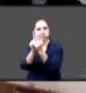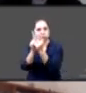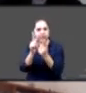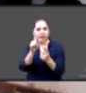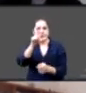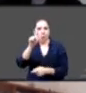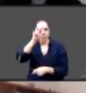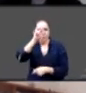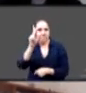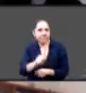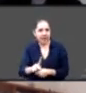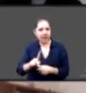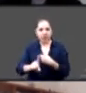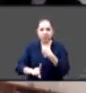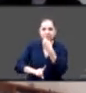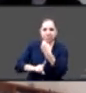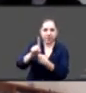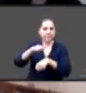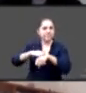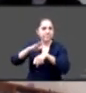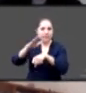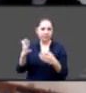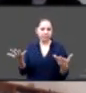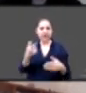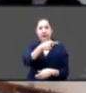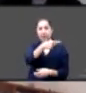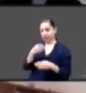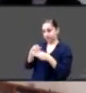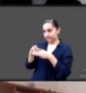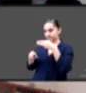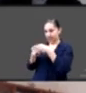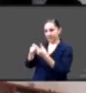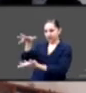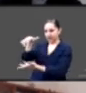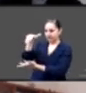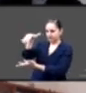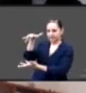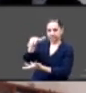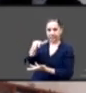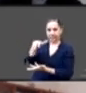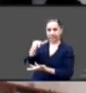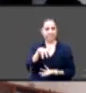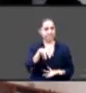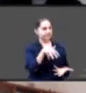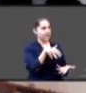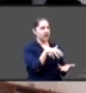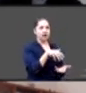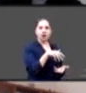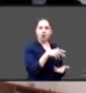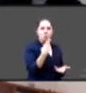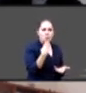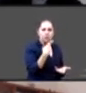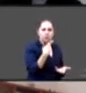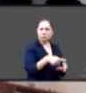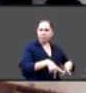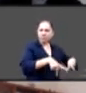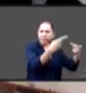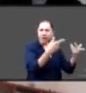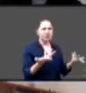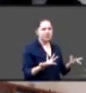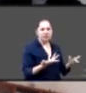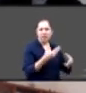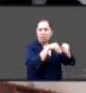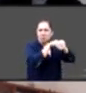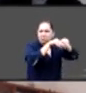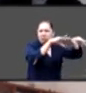la producción y distribución y posesión de material de abuso sexual infantil, podría ser también un delito contra la vida, como podría ser el asesinato,